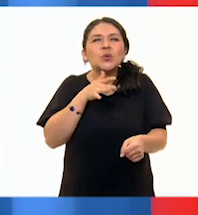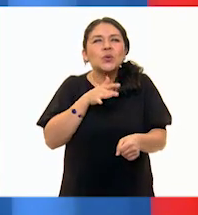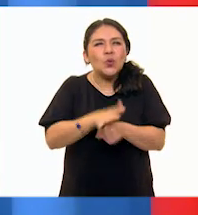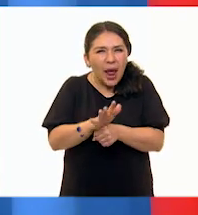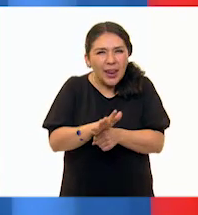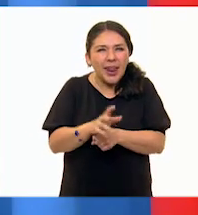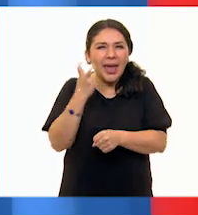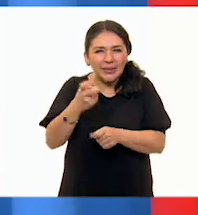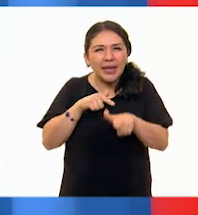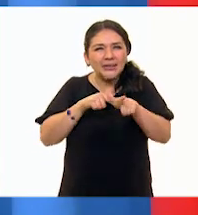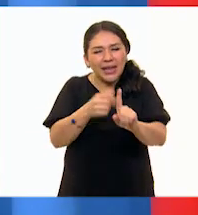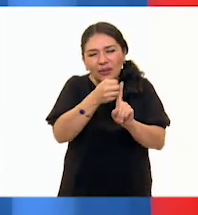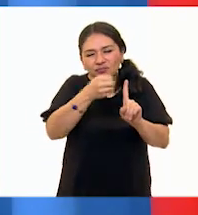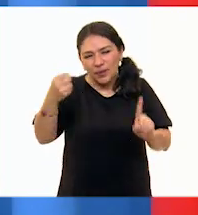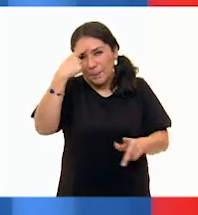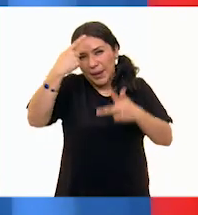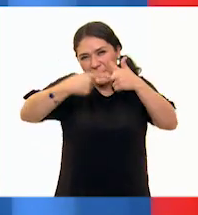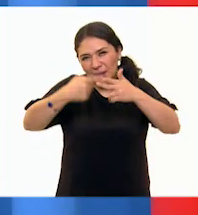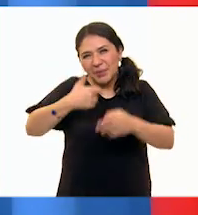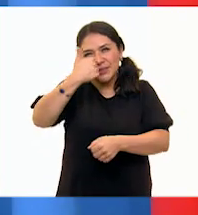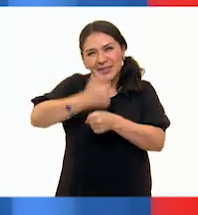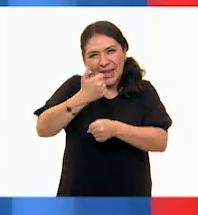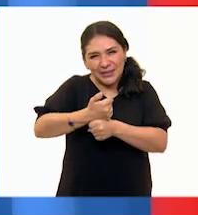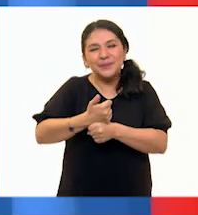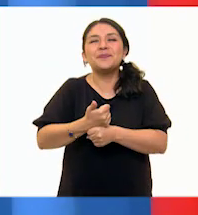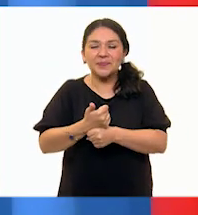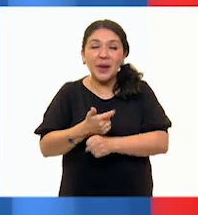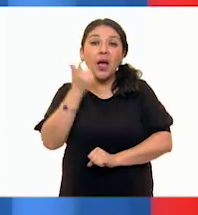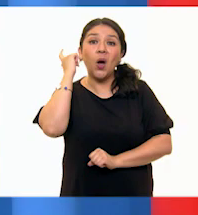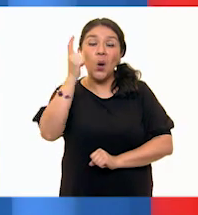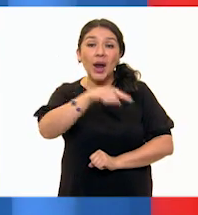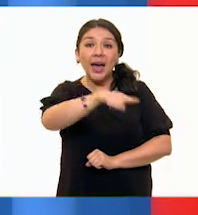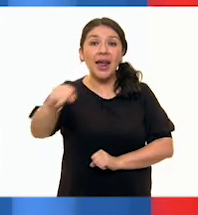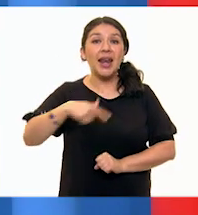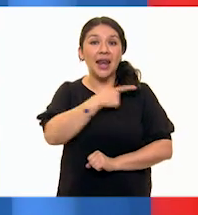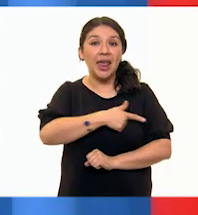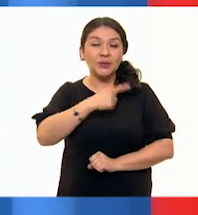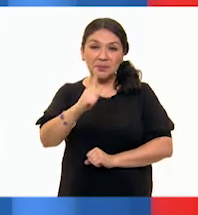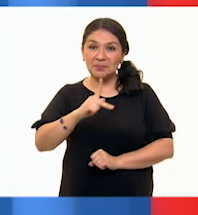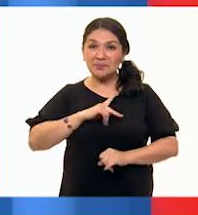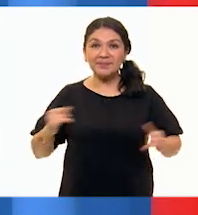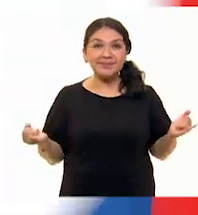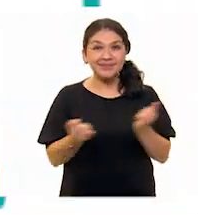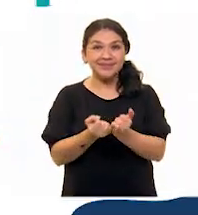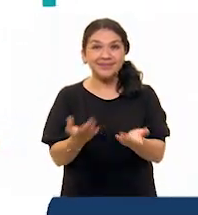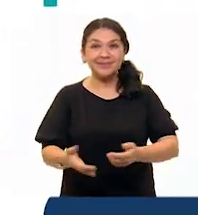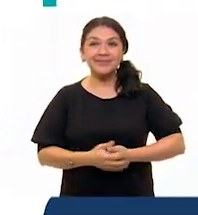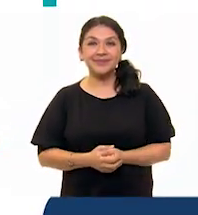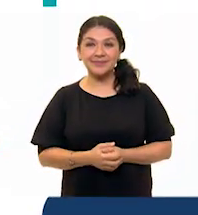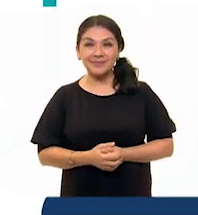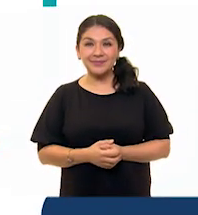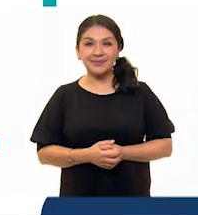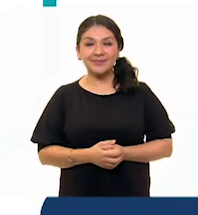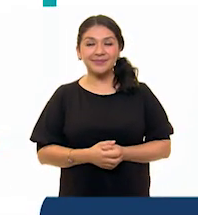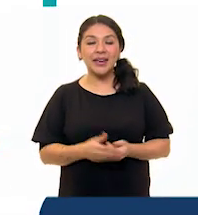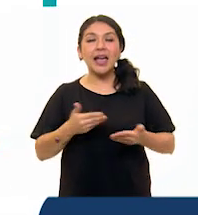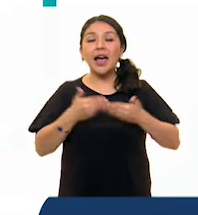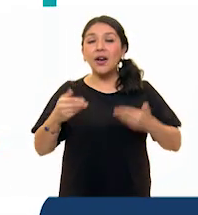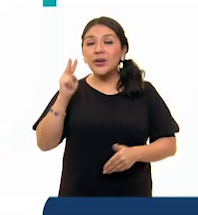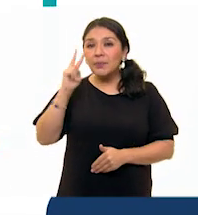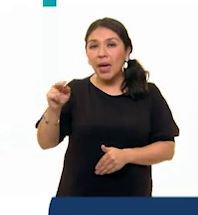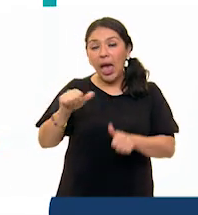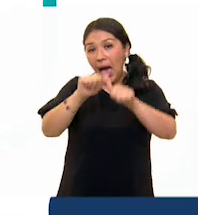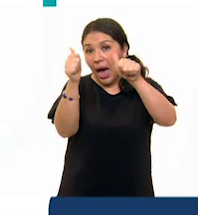¿Cuál es la regularidad? De matemáticas de sexto grado. Y espero que lo hayan disfrutado tanto como nosotros. A